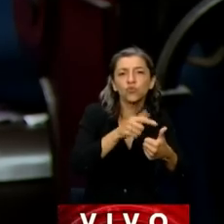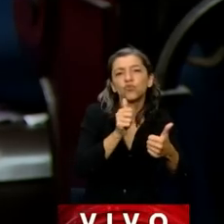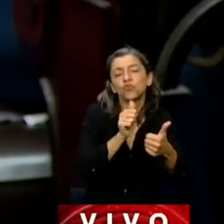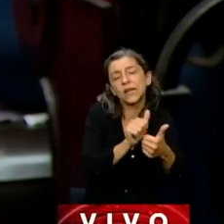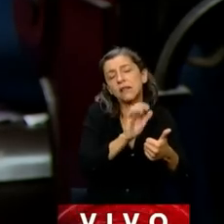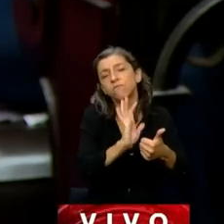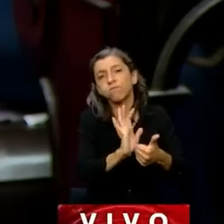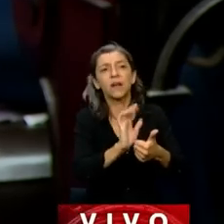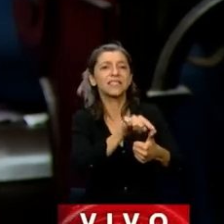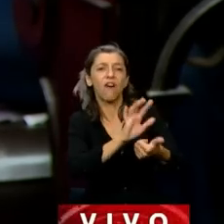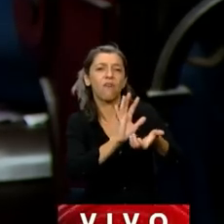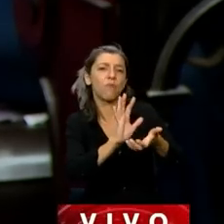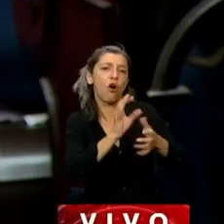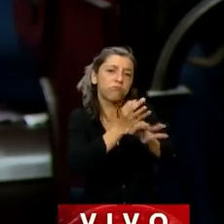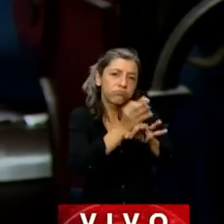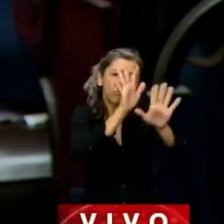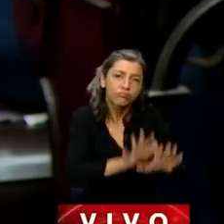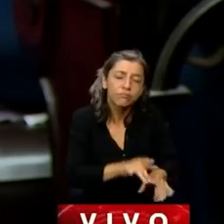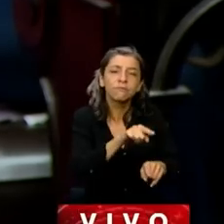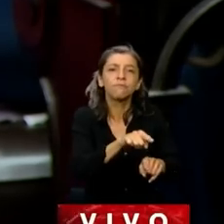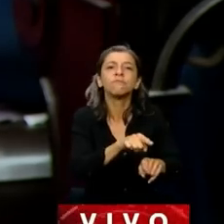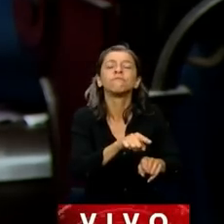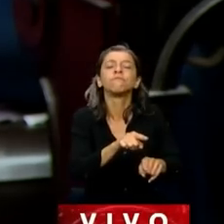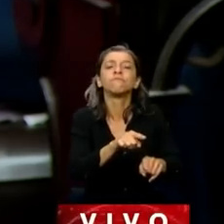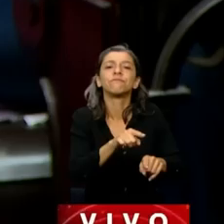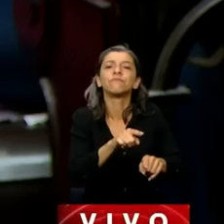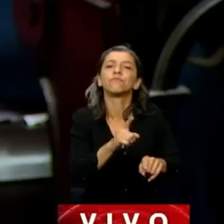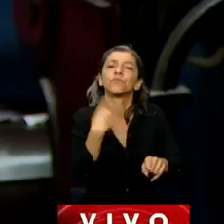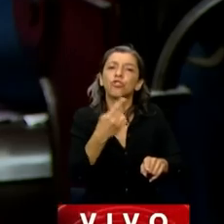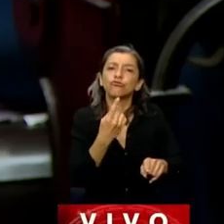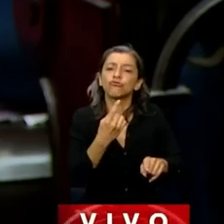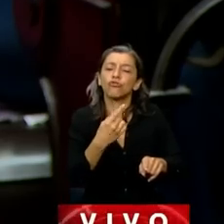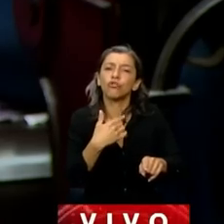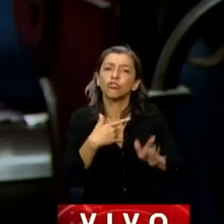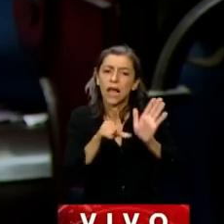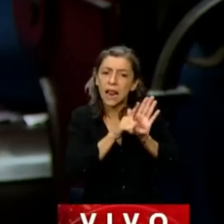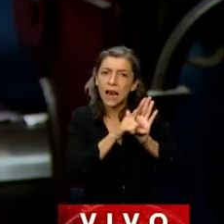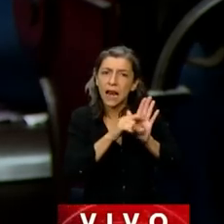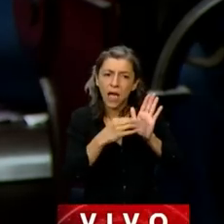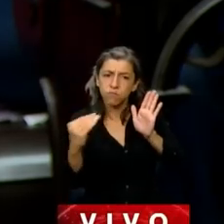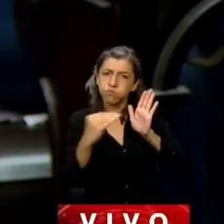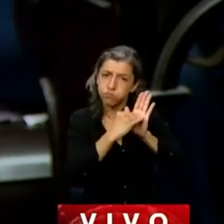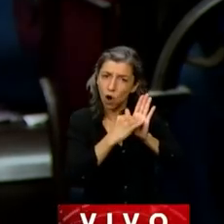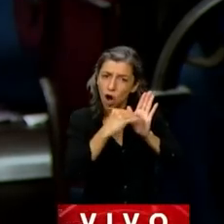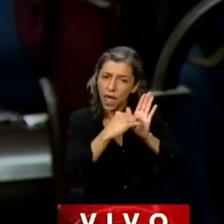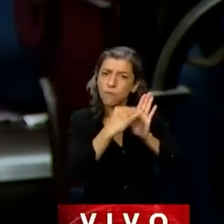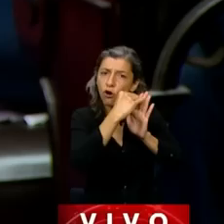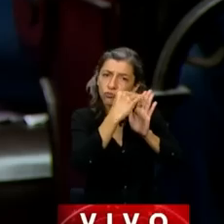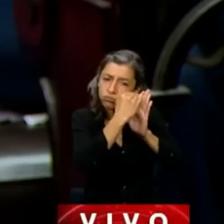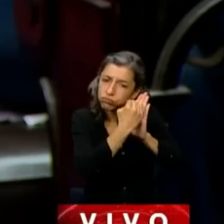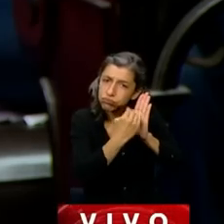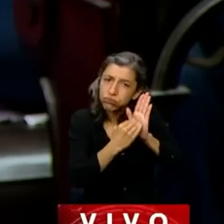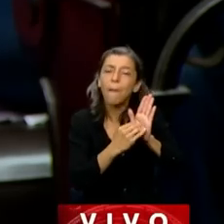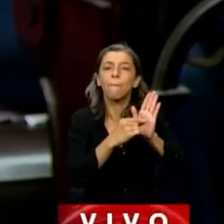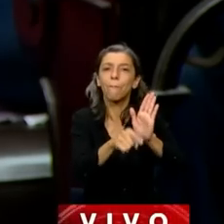esa formación de auxiliares es a lo que le ponemos límite en esta ley con un fuerte compromiso del Estado